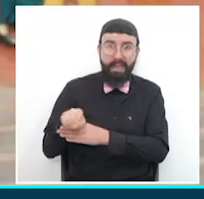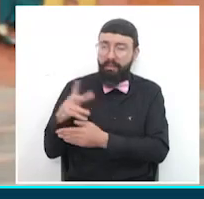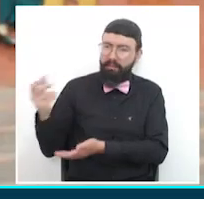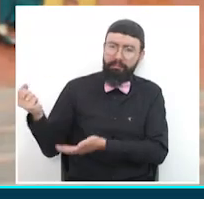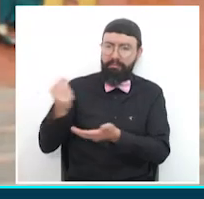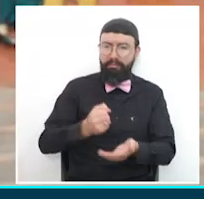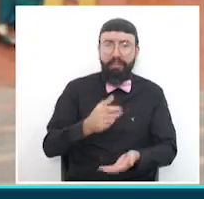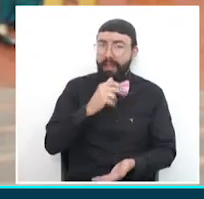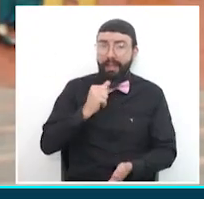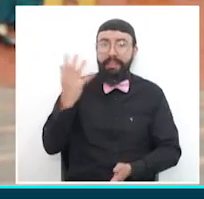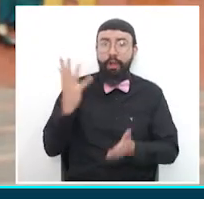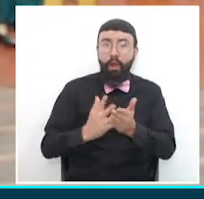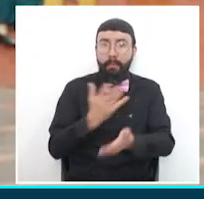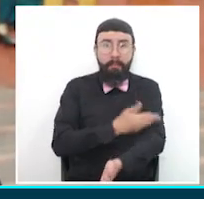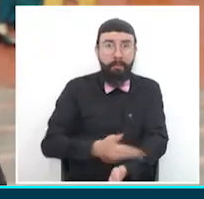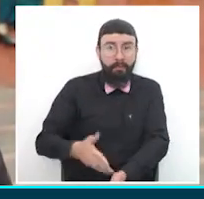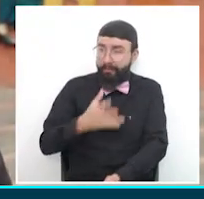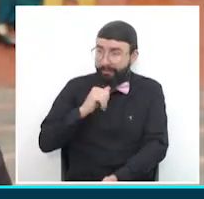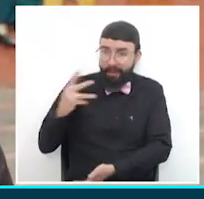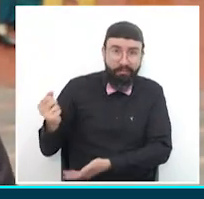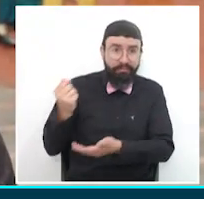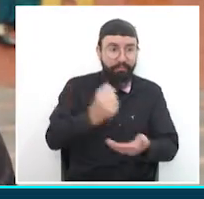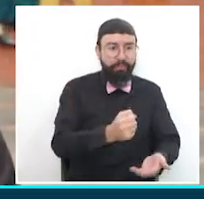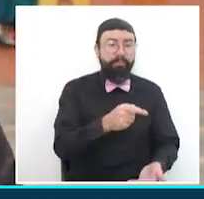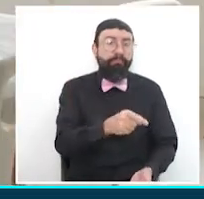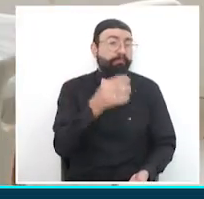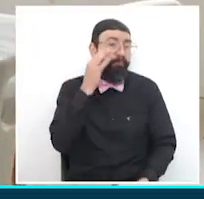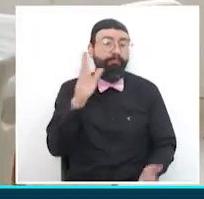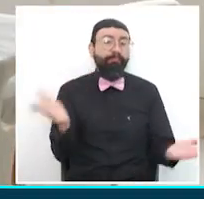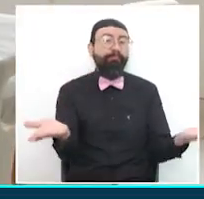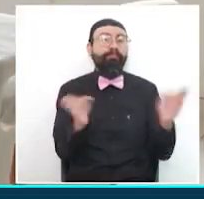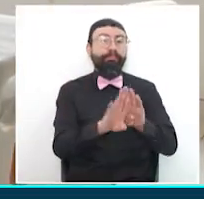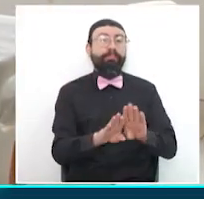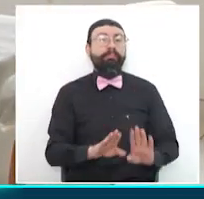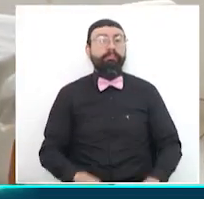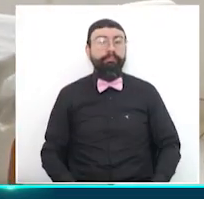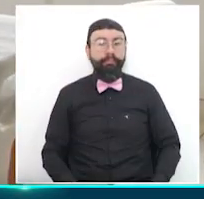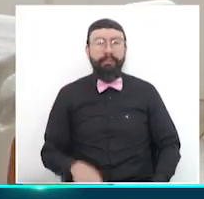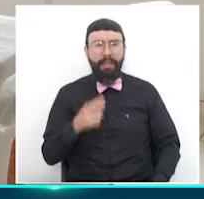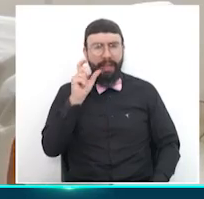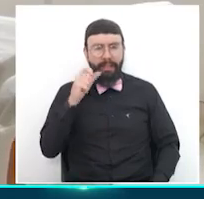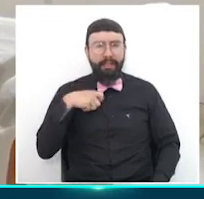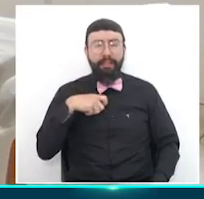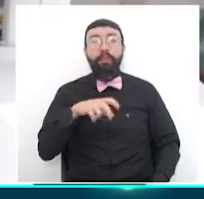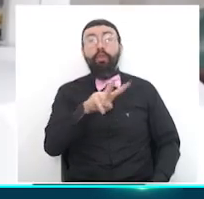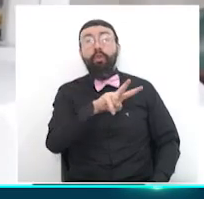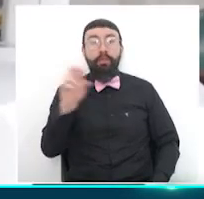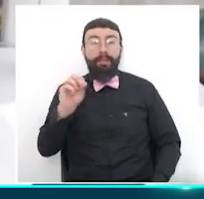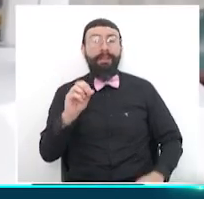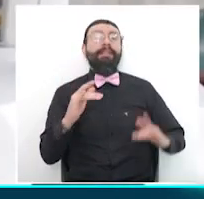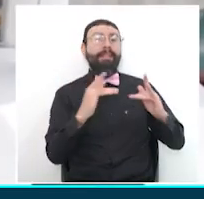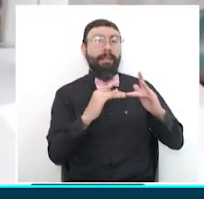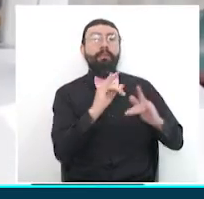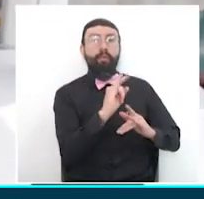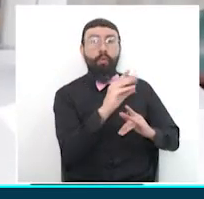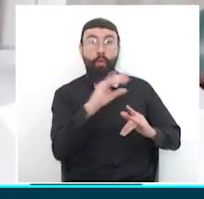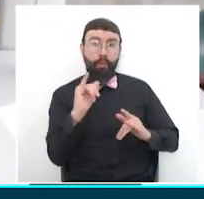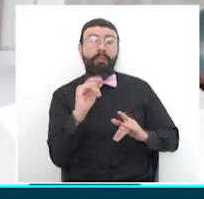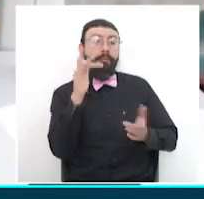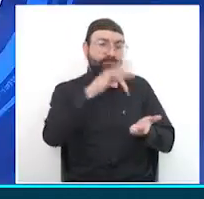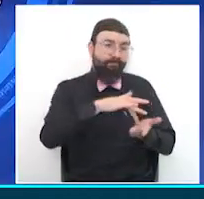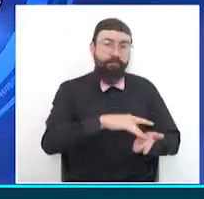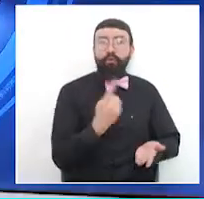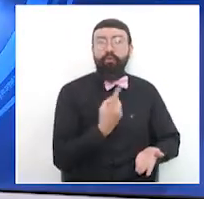de 5 mil millones de pesos, en este momento podrían cerrar el servicio. Caldas cuenta con más de 200 camas de cuidados intensivos para atender la